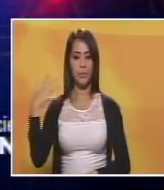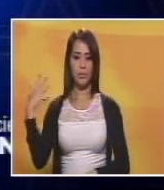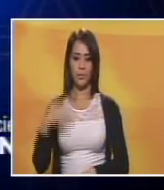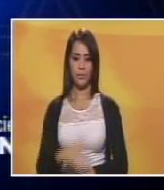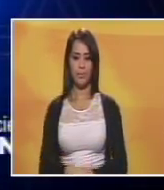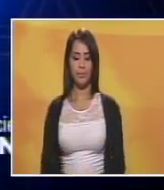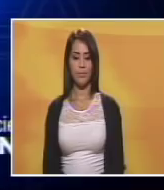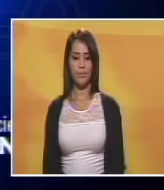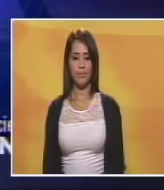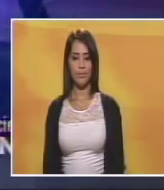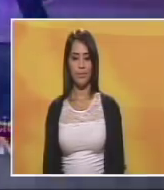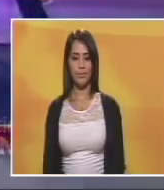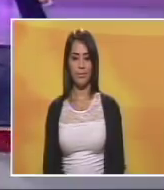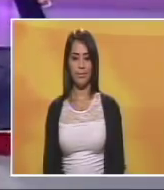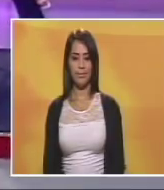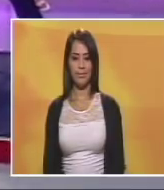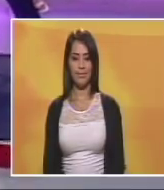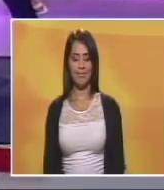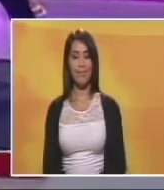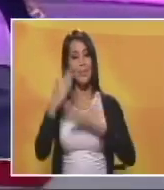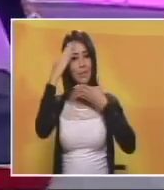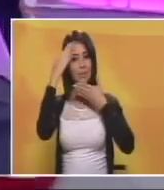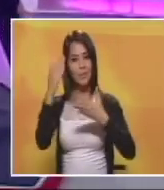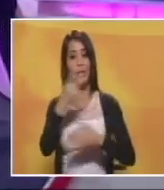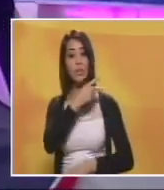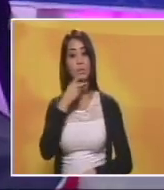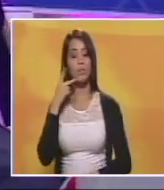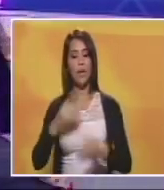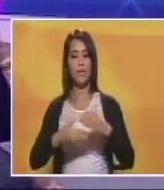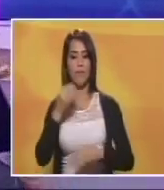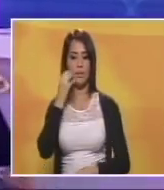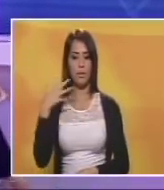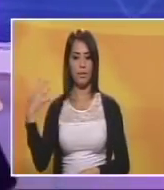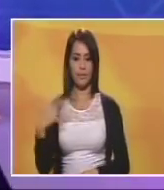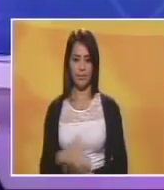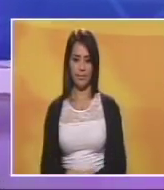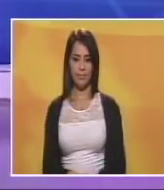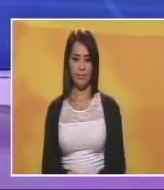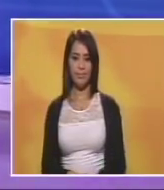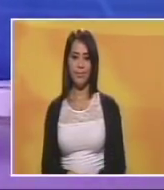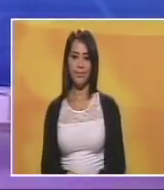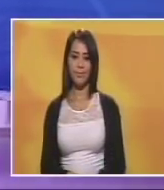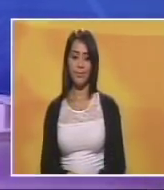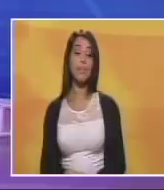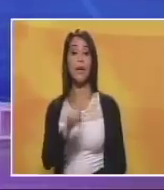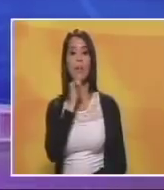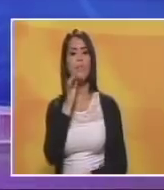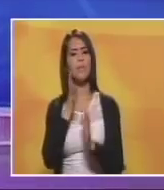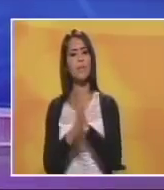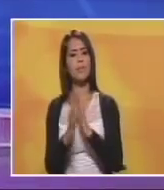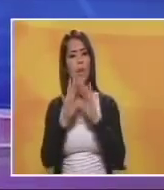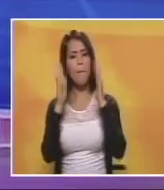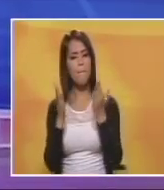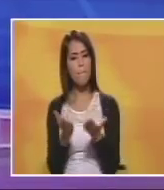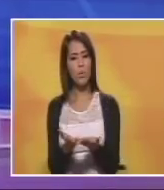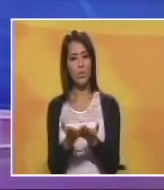por doble 6-3 en 1 hora y 26 minutos de partido. Ahora se medirá a la letona Kasia Sebastova.